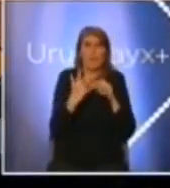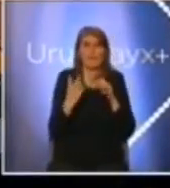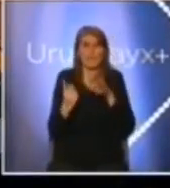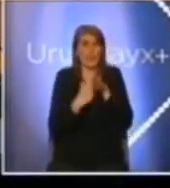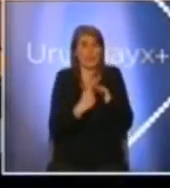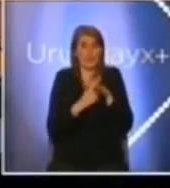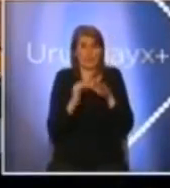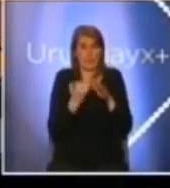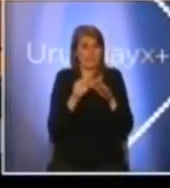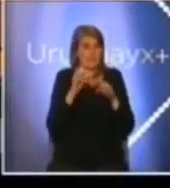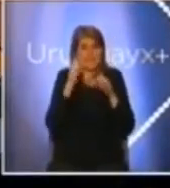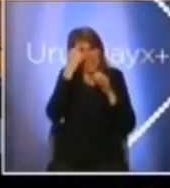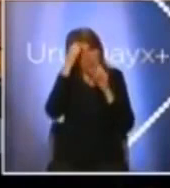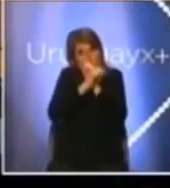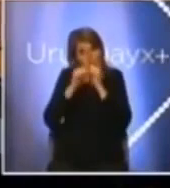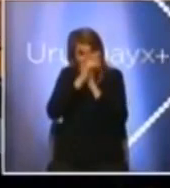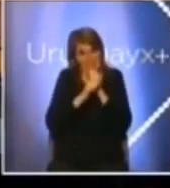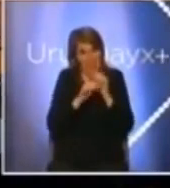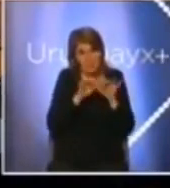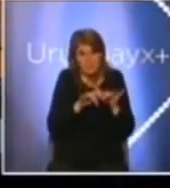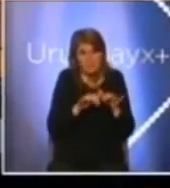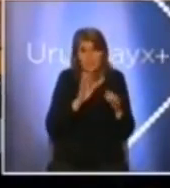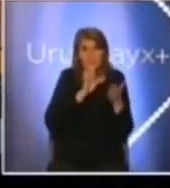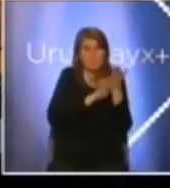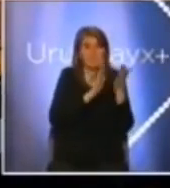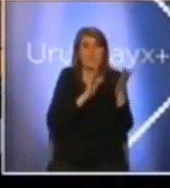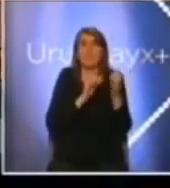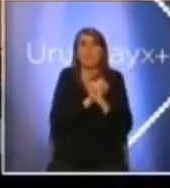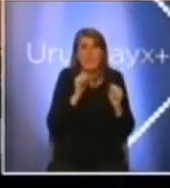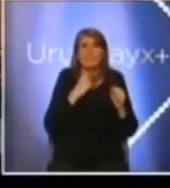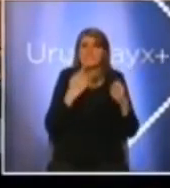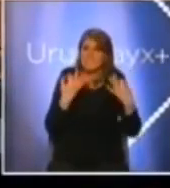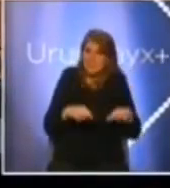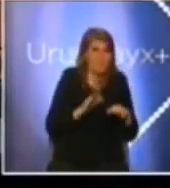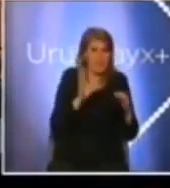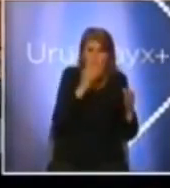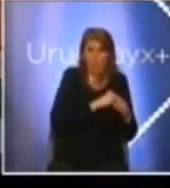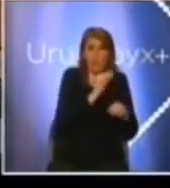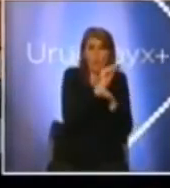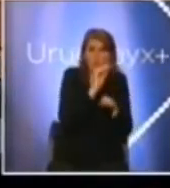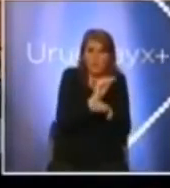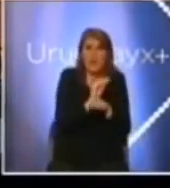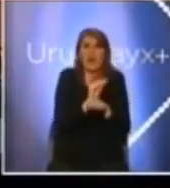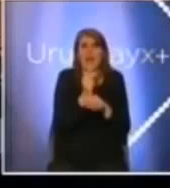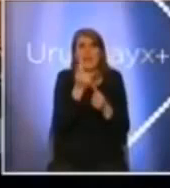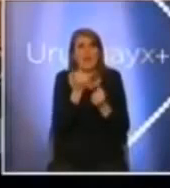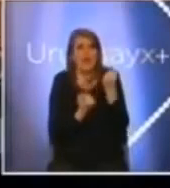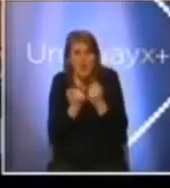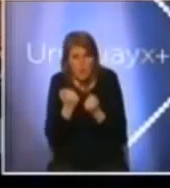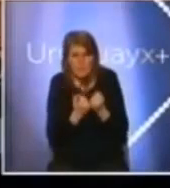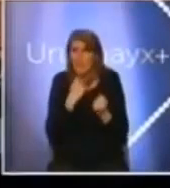son tecnologías transversales, tocan todas las actividades culturales, económicas,